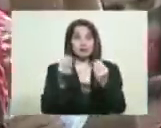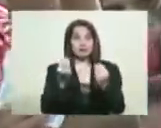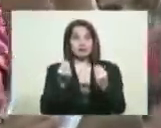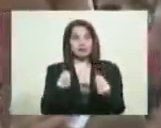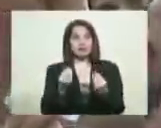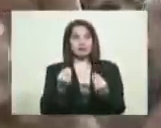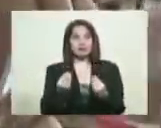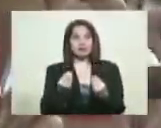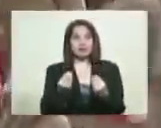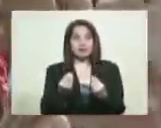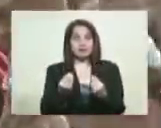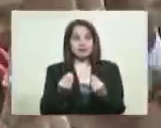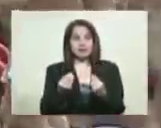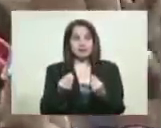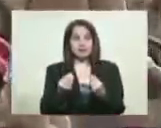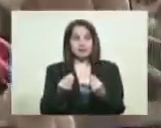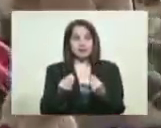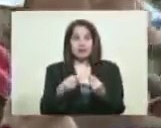¿Están de acuerdo?